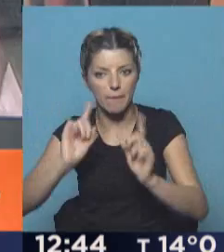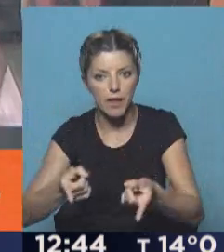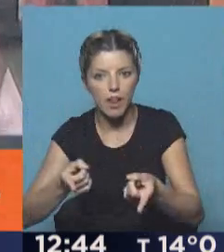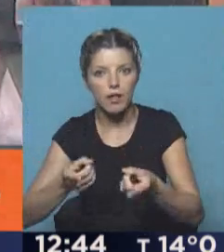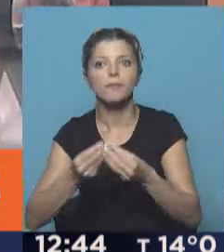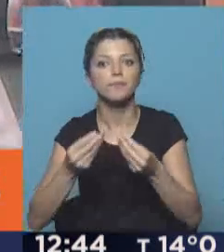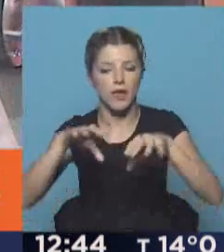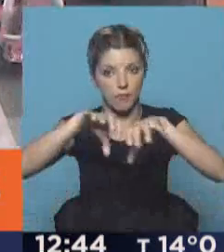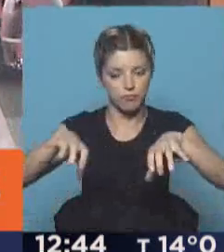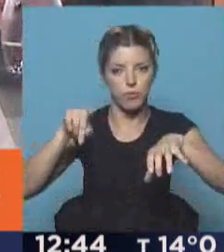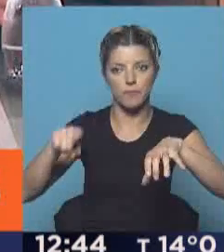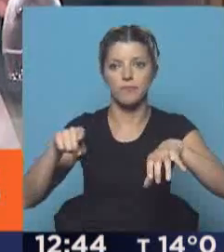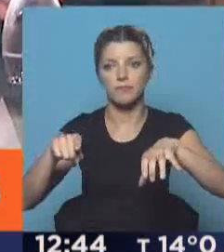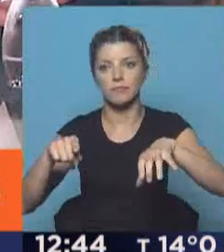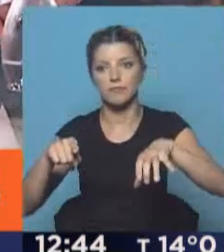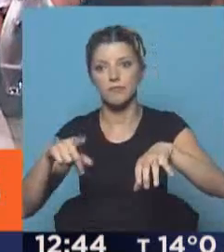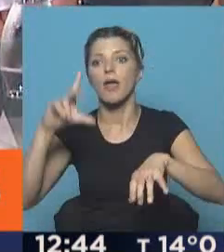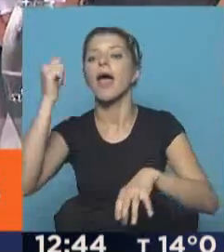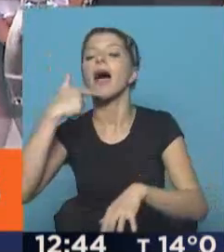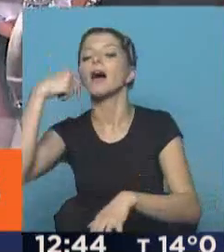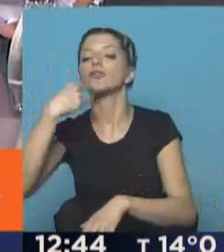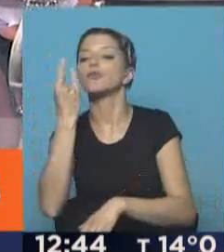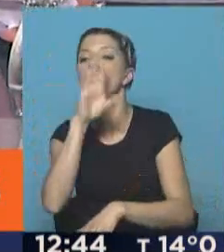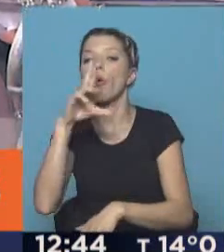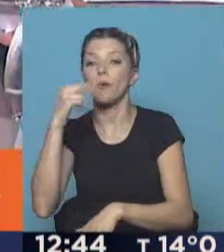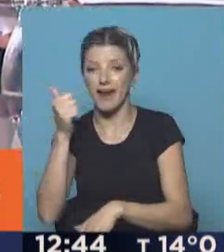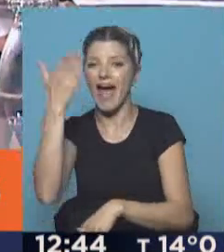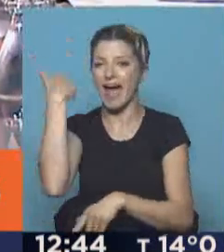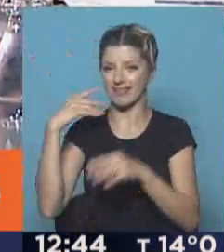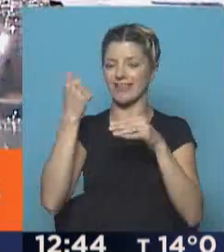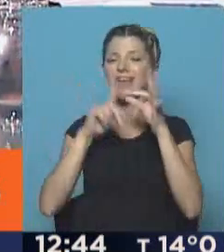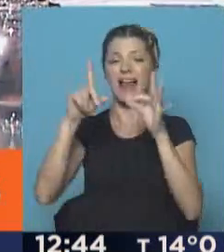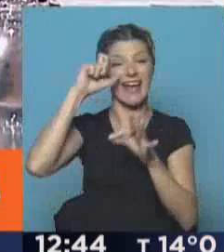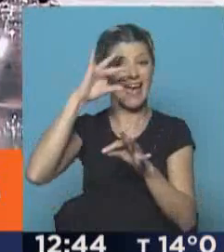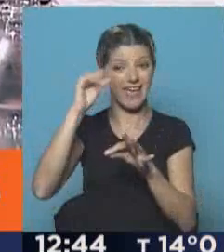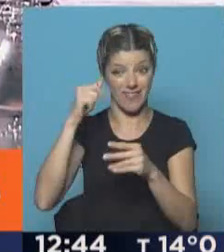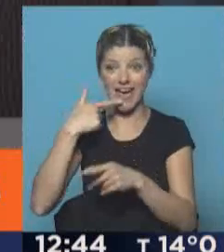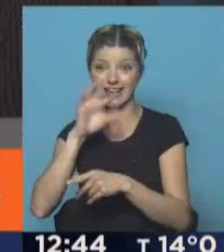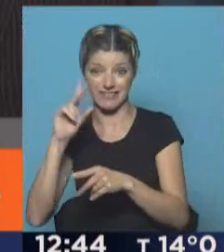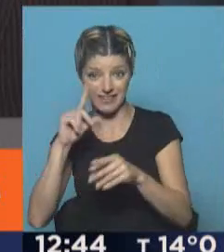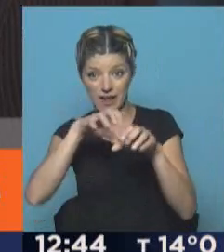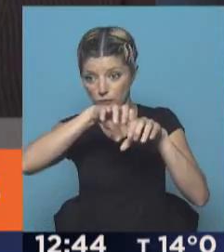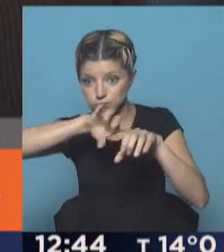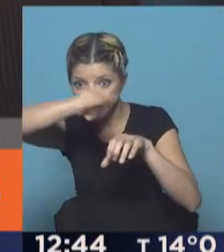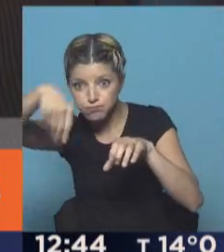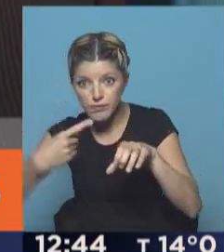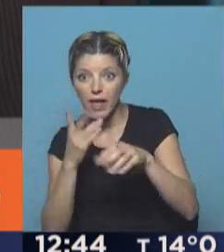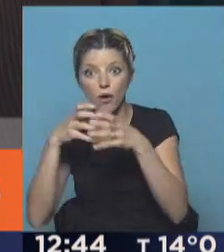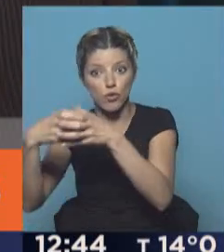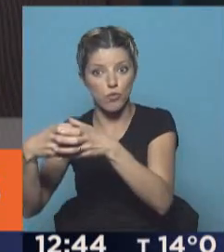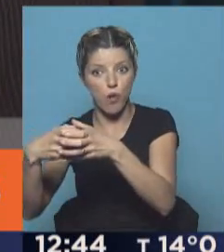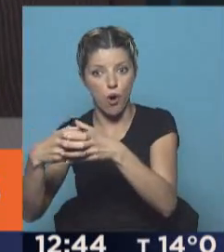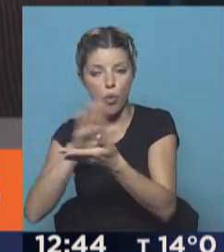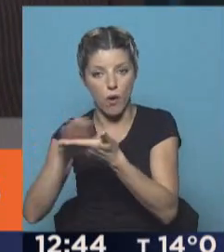que se desprende Al-Nusra, que era la franquicia de Al-Qaeda en Siria, se desprende de Al-Qaeda. ¿Esto qué quiere decir?